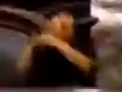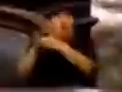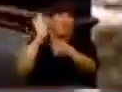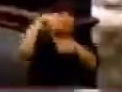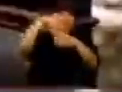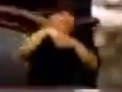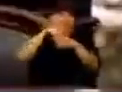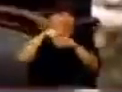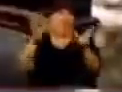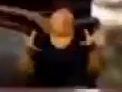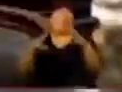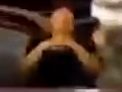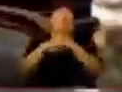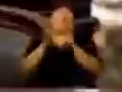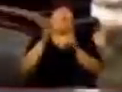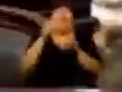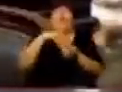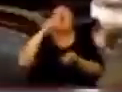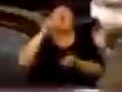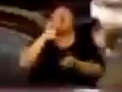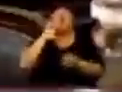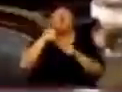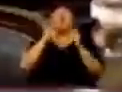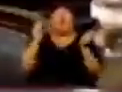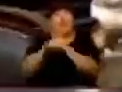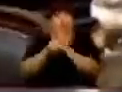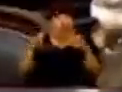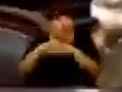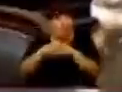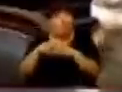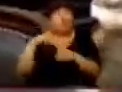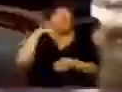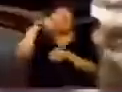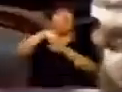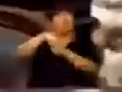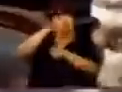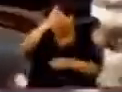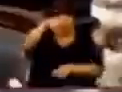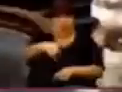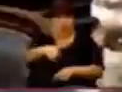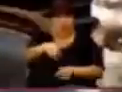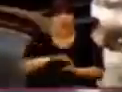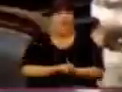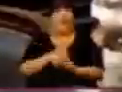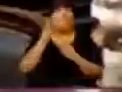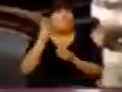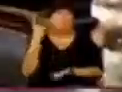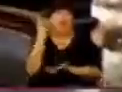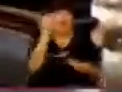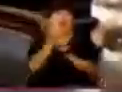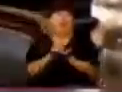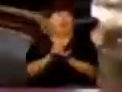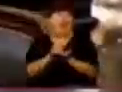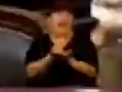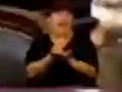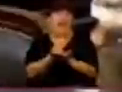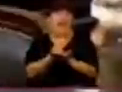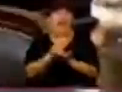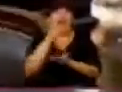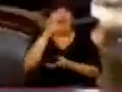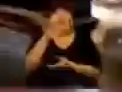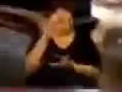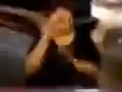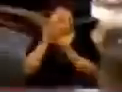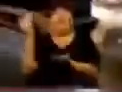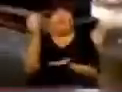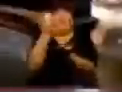cuál es el lado del gobierno. El equipo, el frente de Cristina, Creo Alberto, que va a haber Sergio. Un poco de todo, pero la gente no quiere ir hacia Venezuela. Otros del gobierno